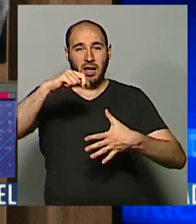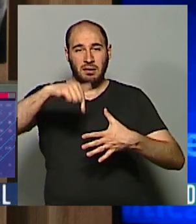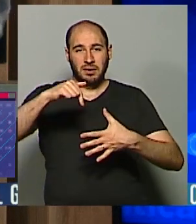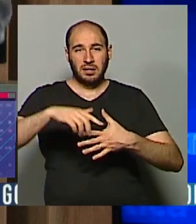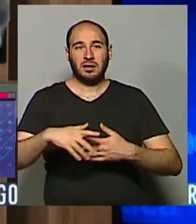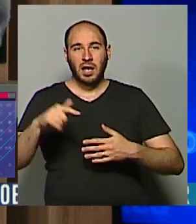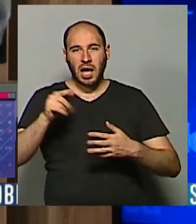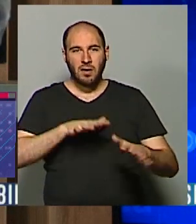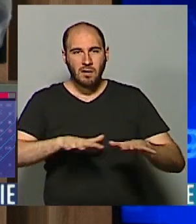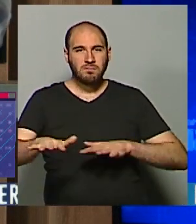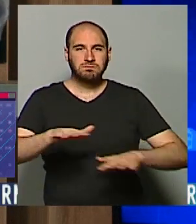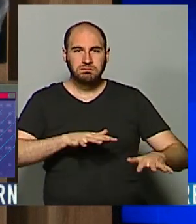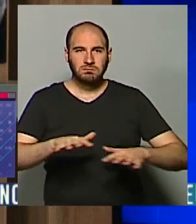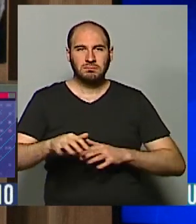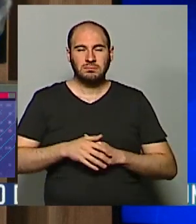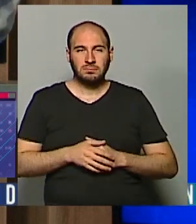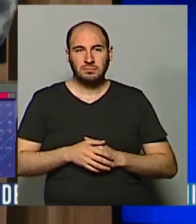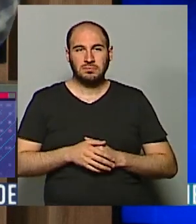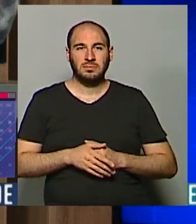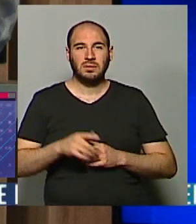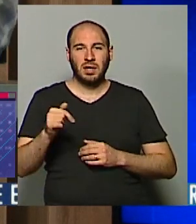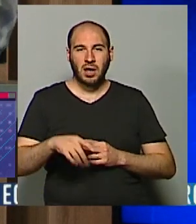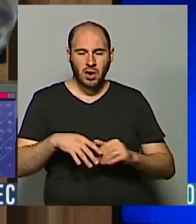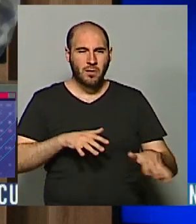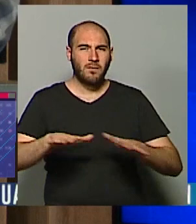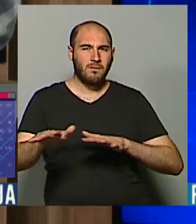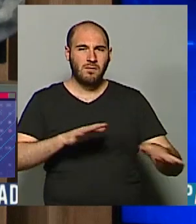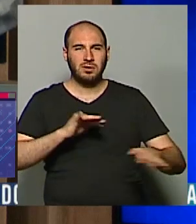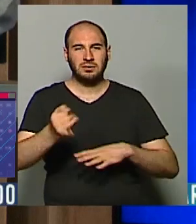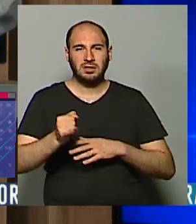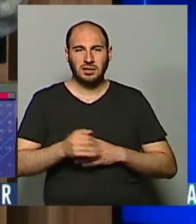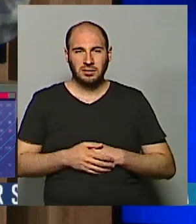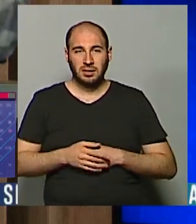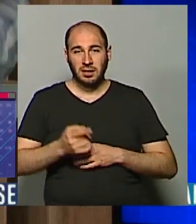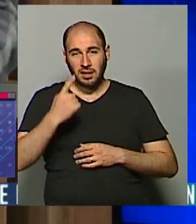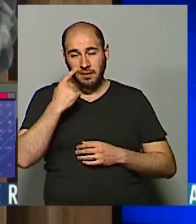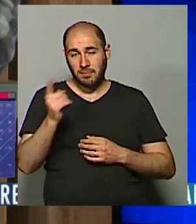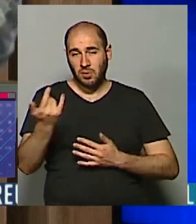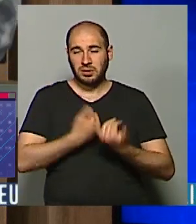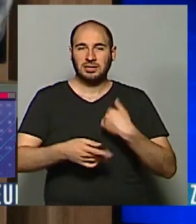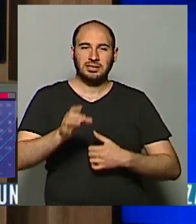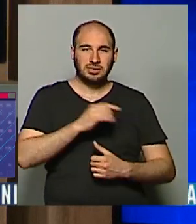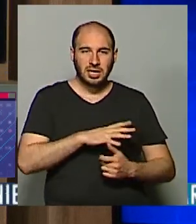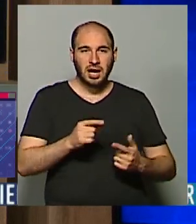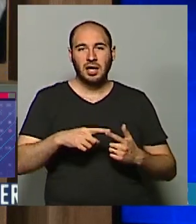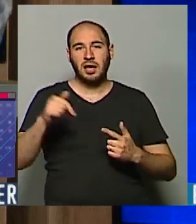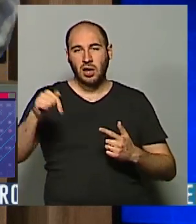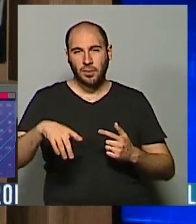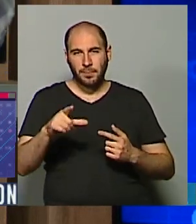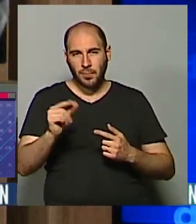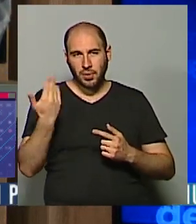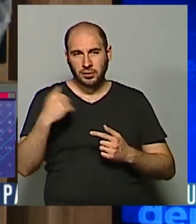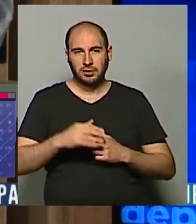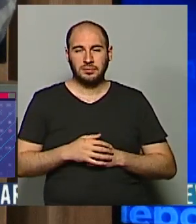se está moviendo, está muy movilizada, lo vemos como dijiste en Chile. Hoy hace poquito